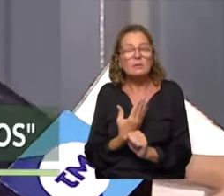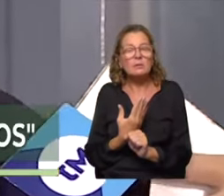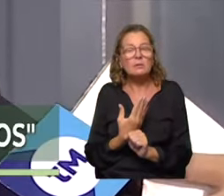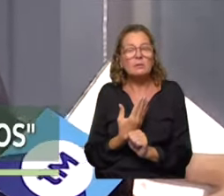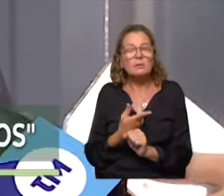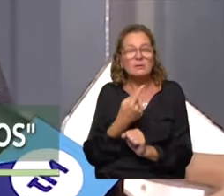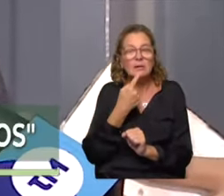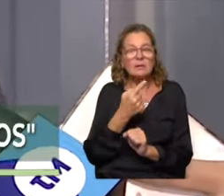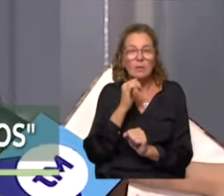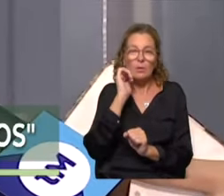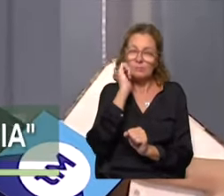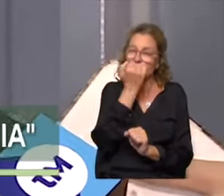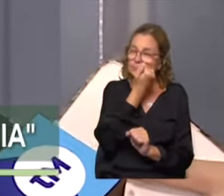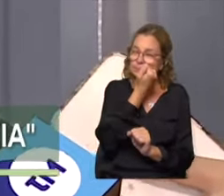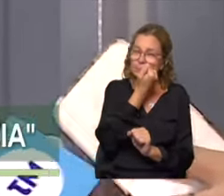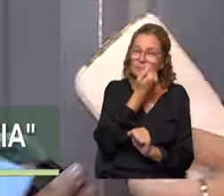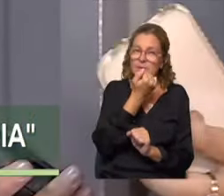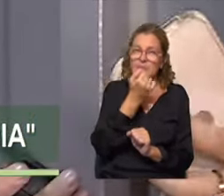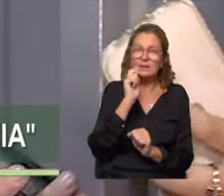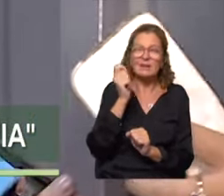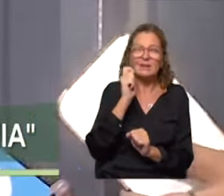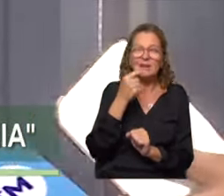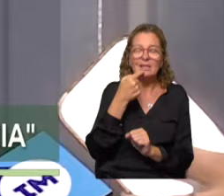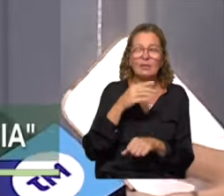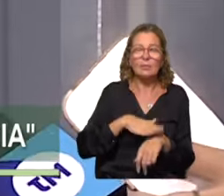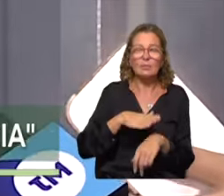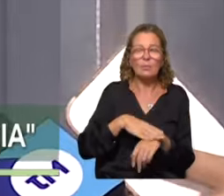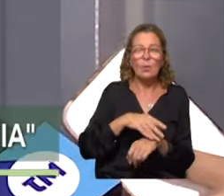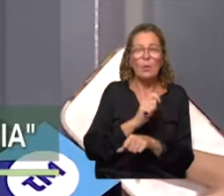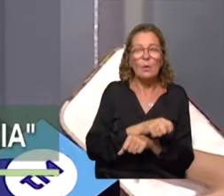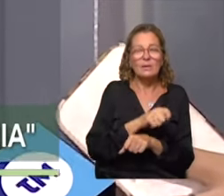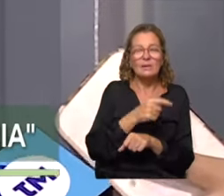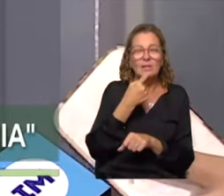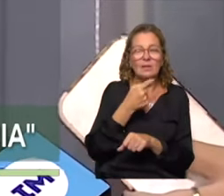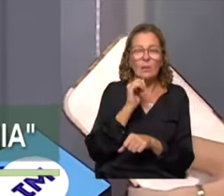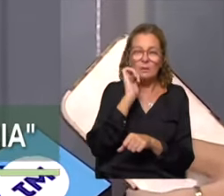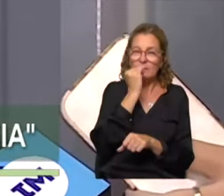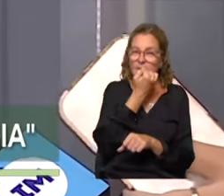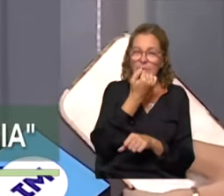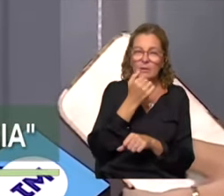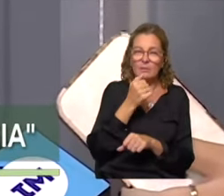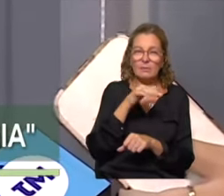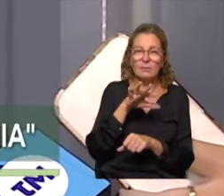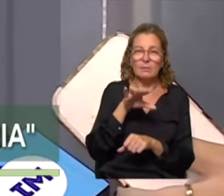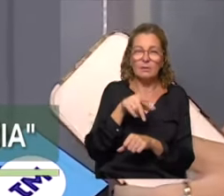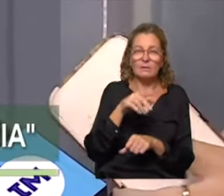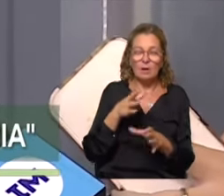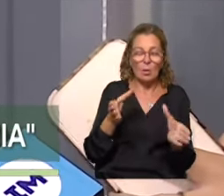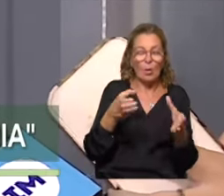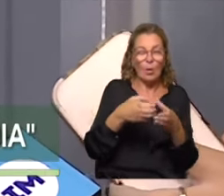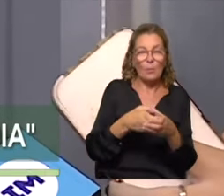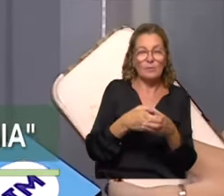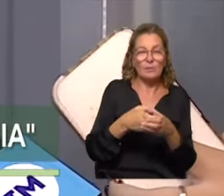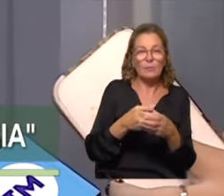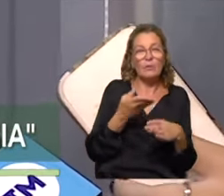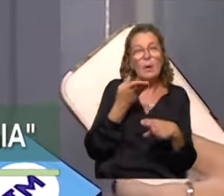se declaró reservada. ¿Por parte de quién, Benes? La jueza determinó que fuera reservada, es una decisión que corresponde al tribunal. Fue